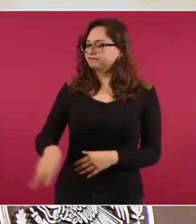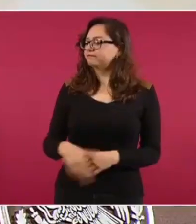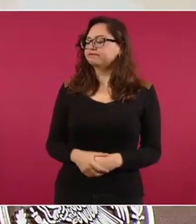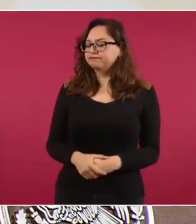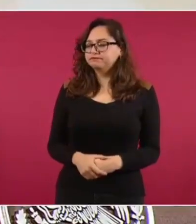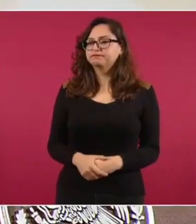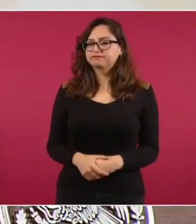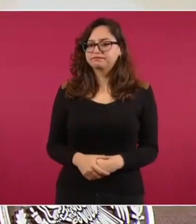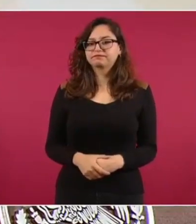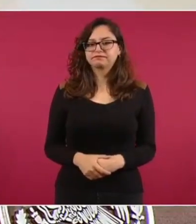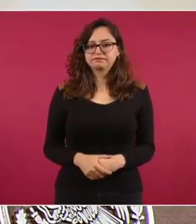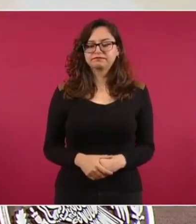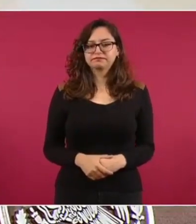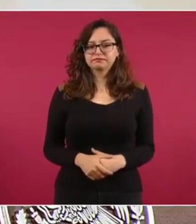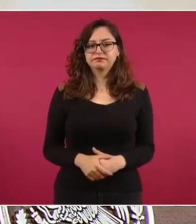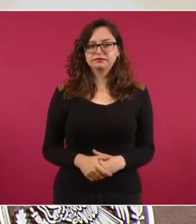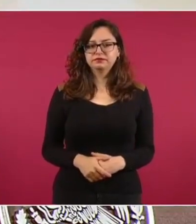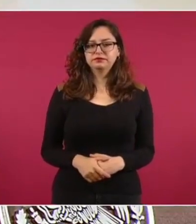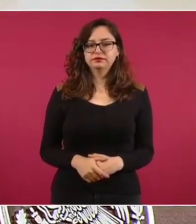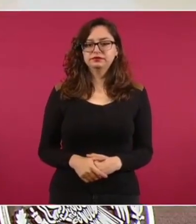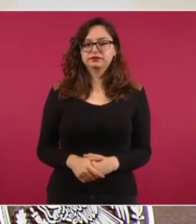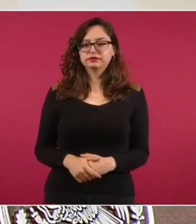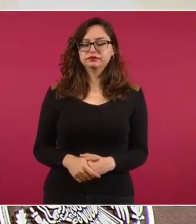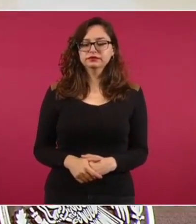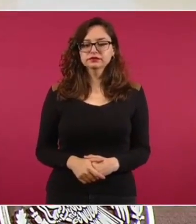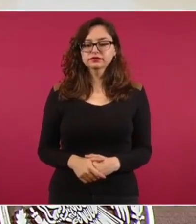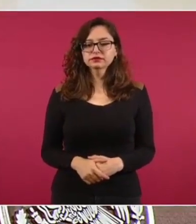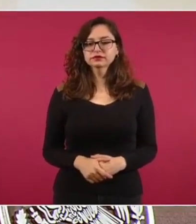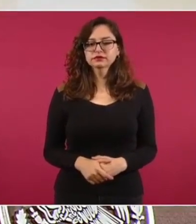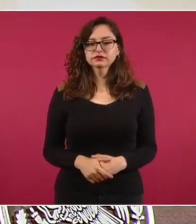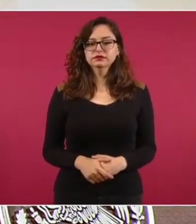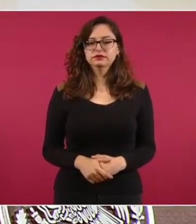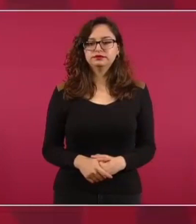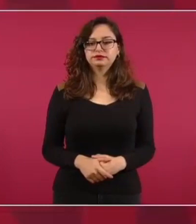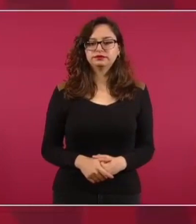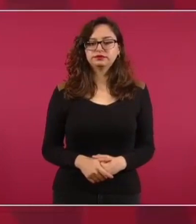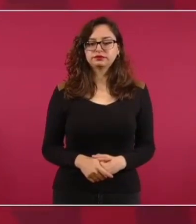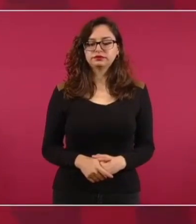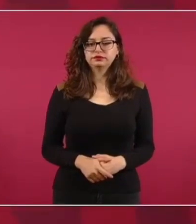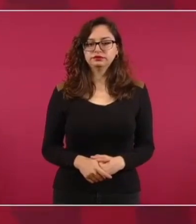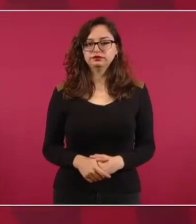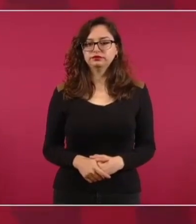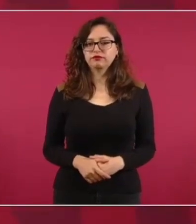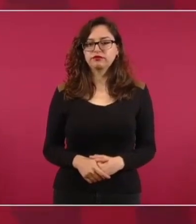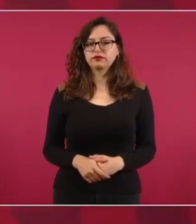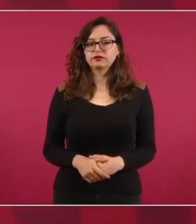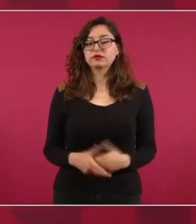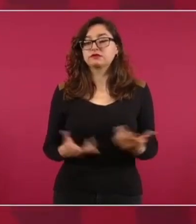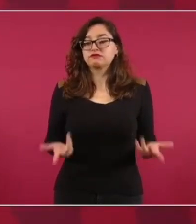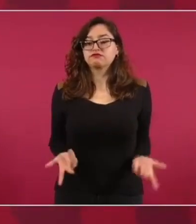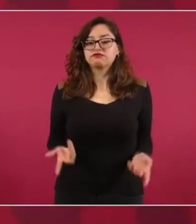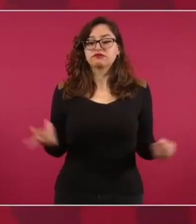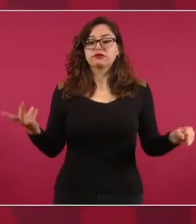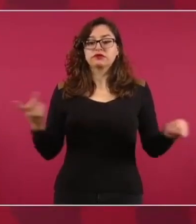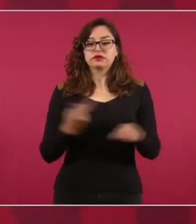unas estructuras